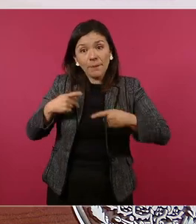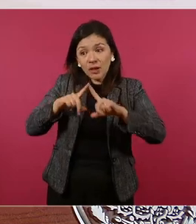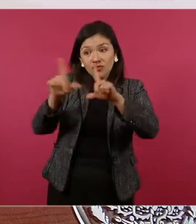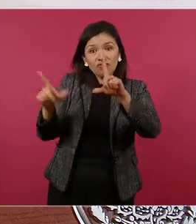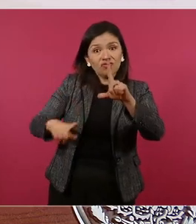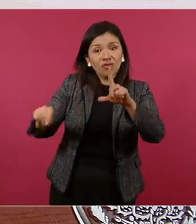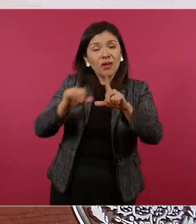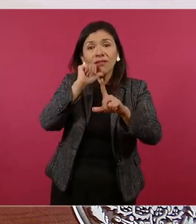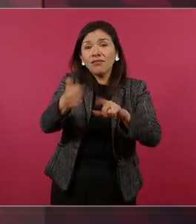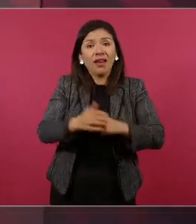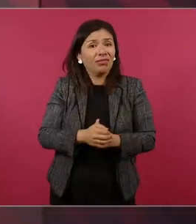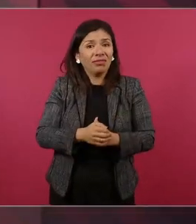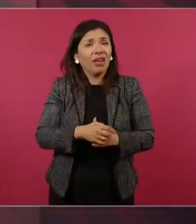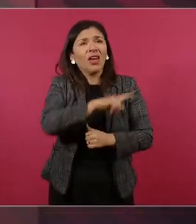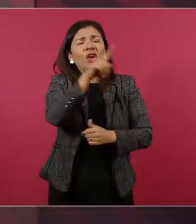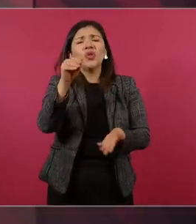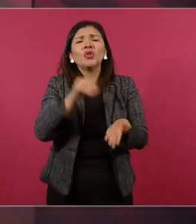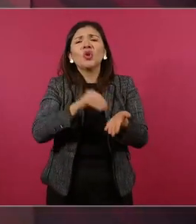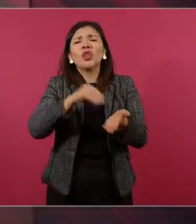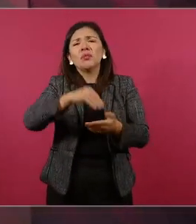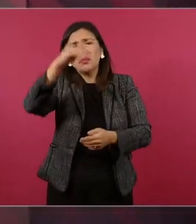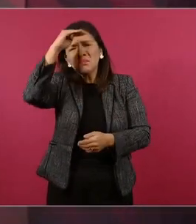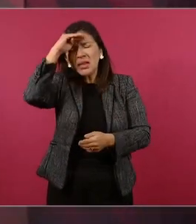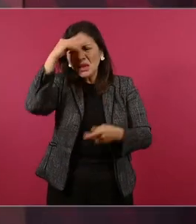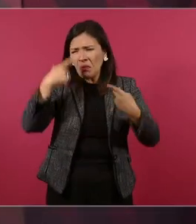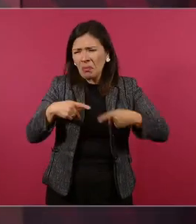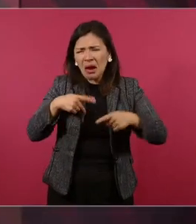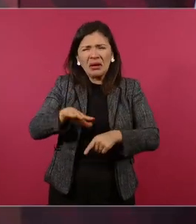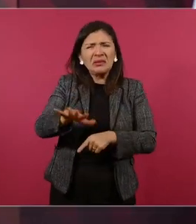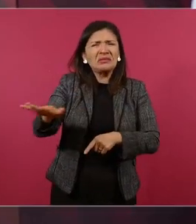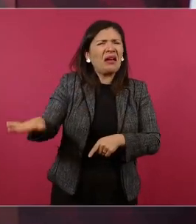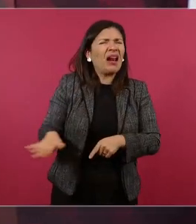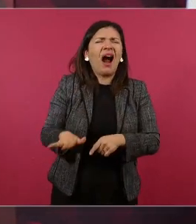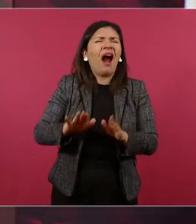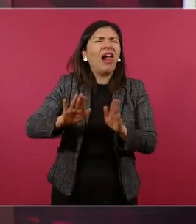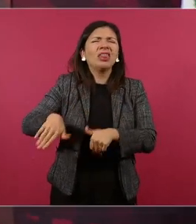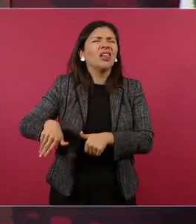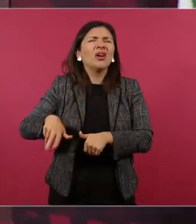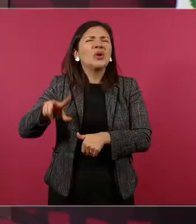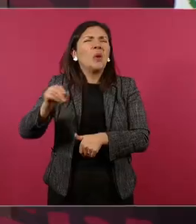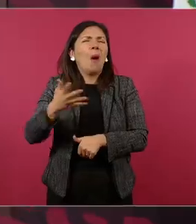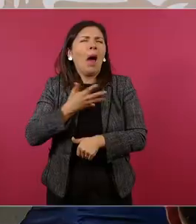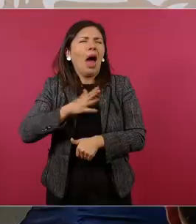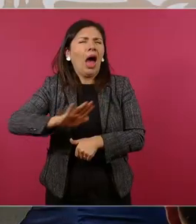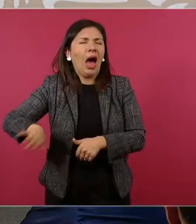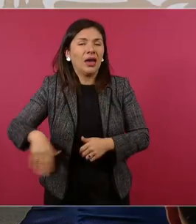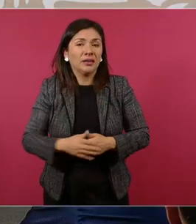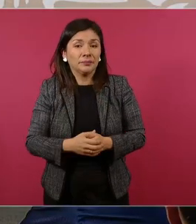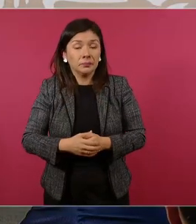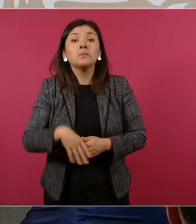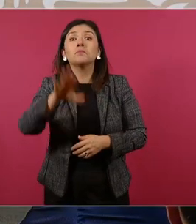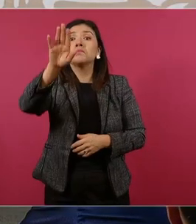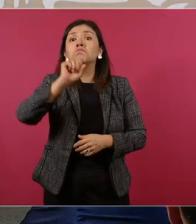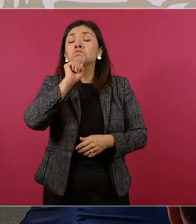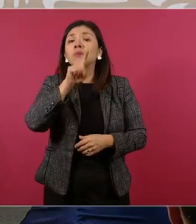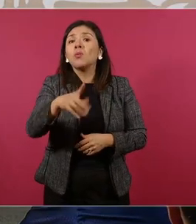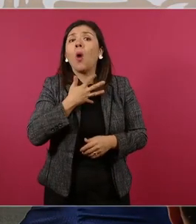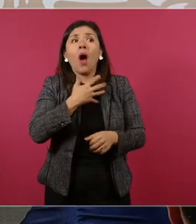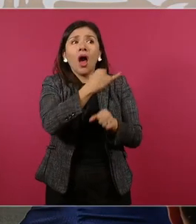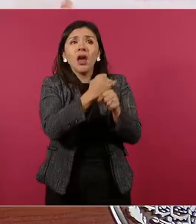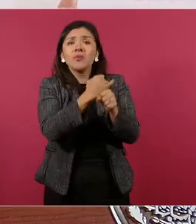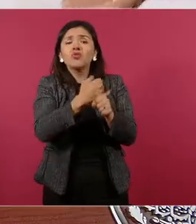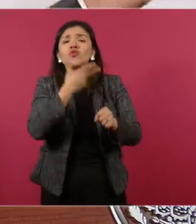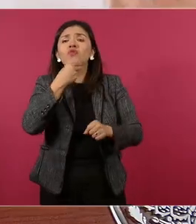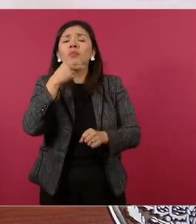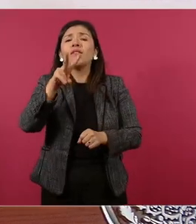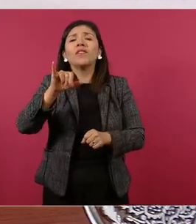siguen pensando pueblo no existe también están investigando a Víctor Trujillo no